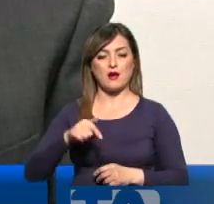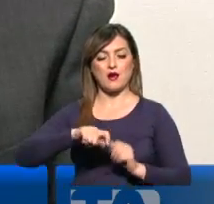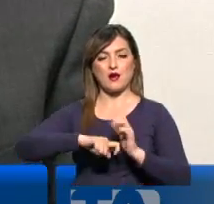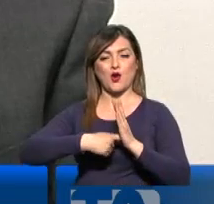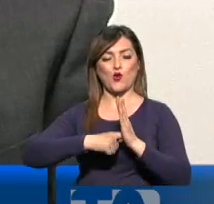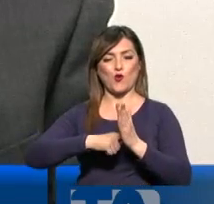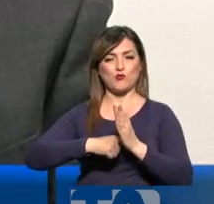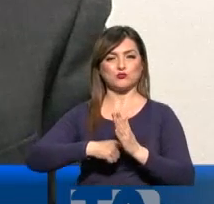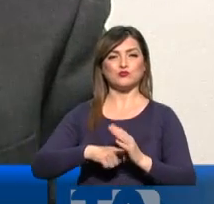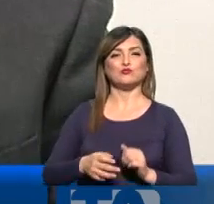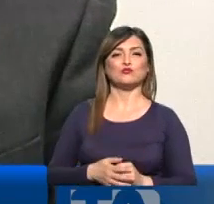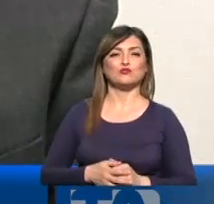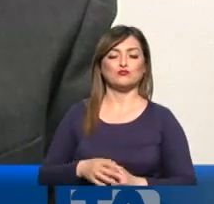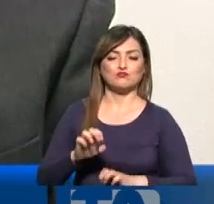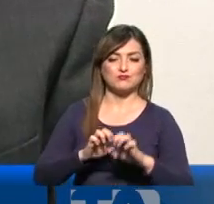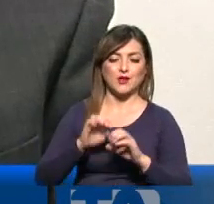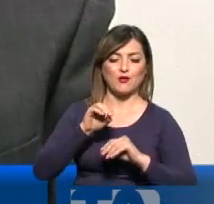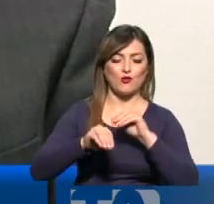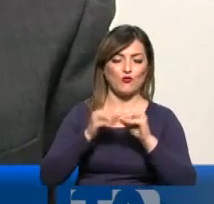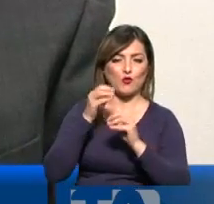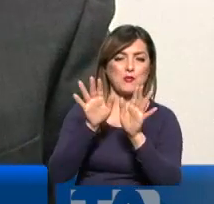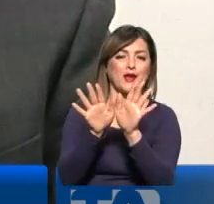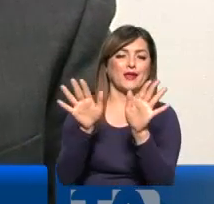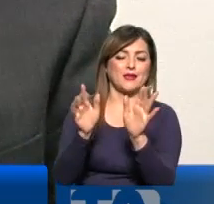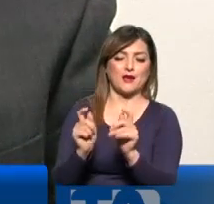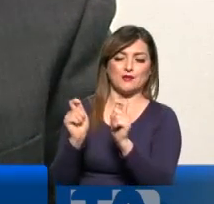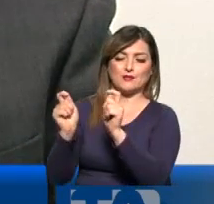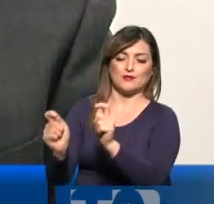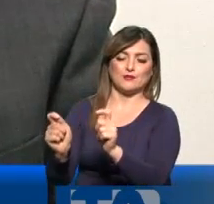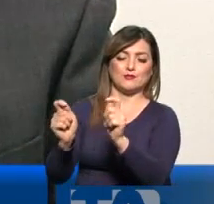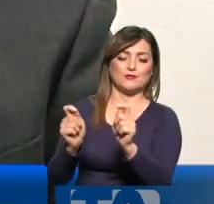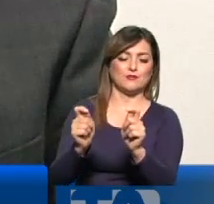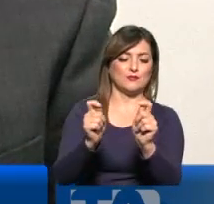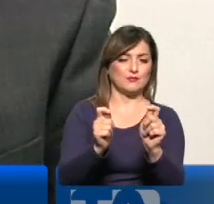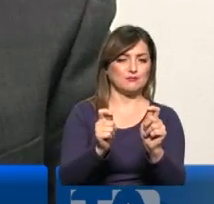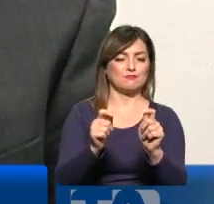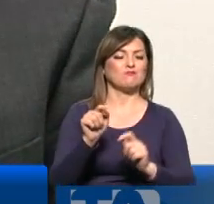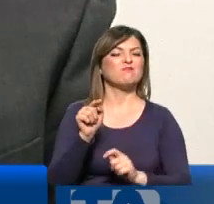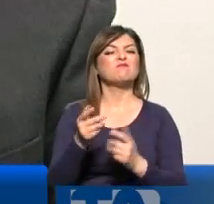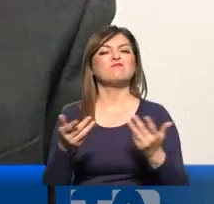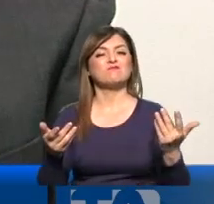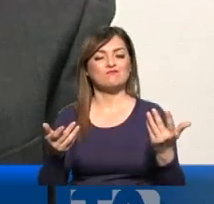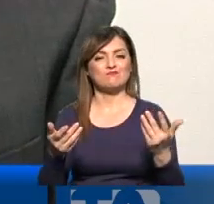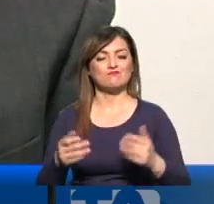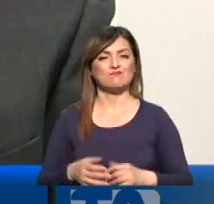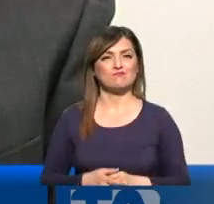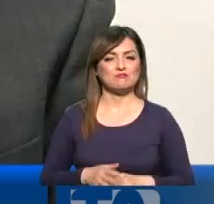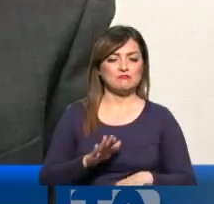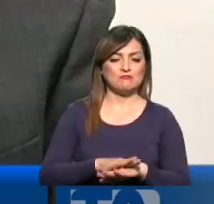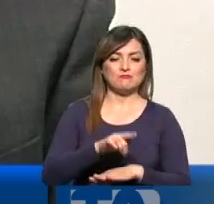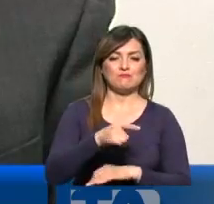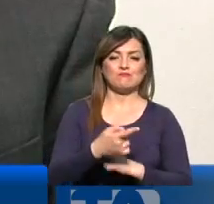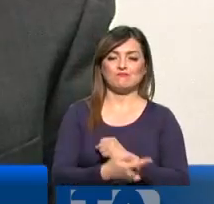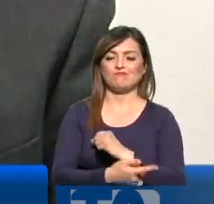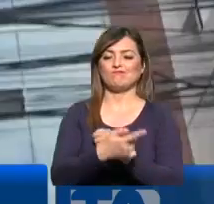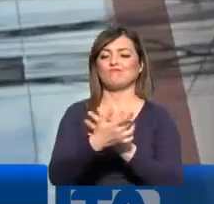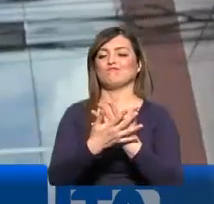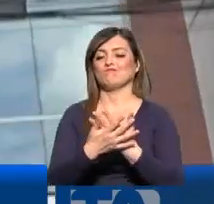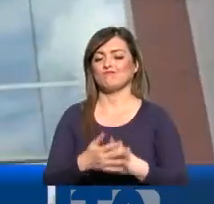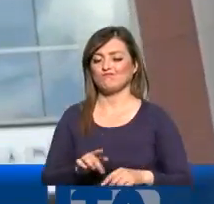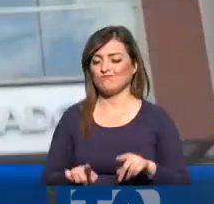hemos emitido informes generales, de los cuales se desprenden estos indicios de responsabilidad